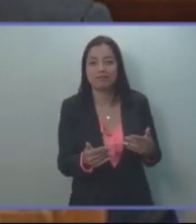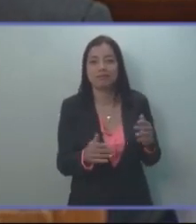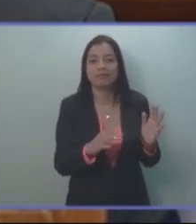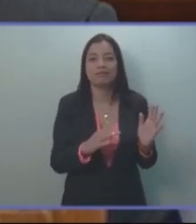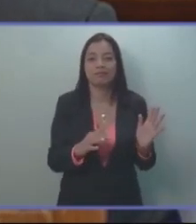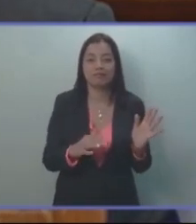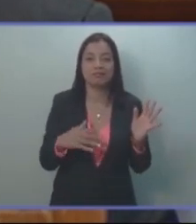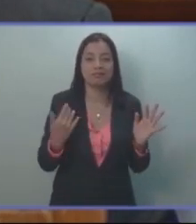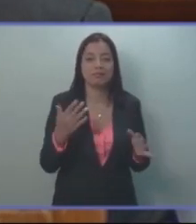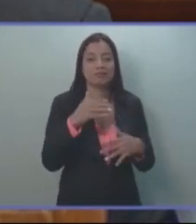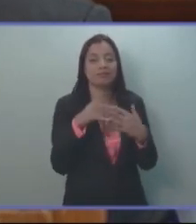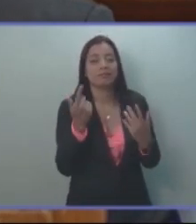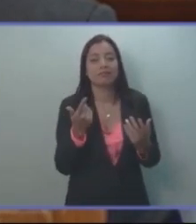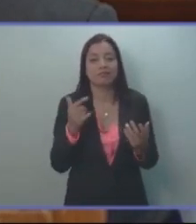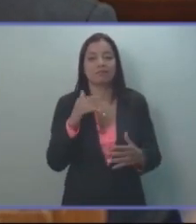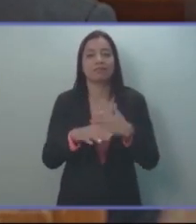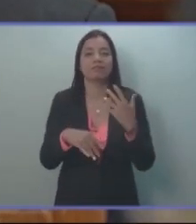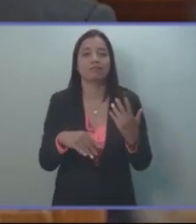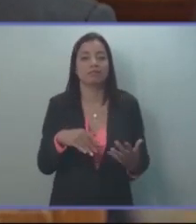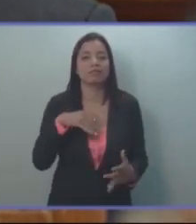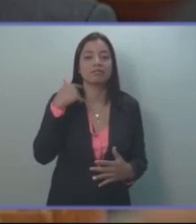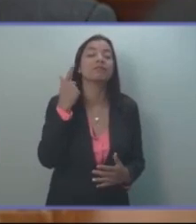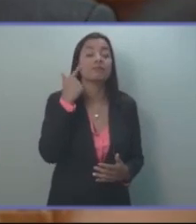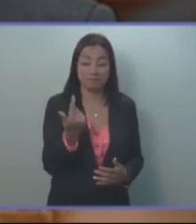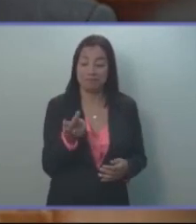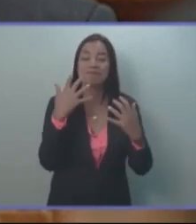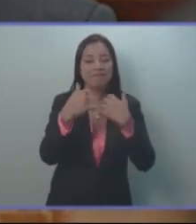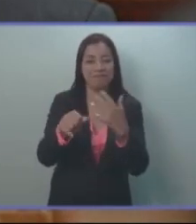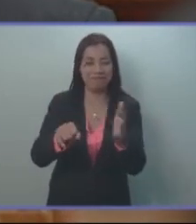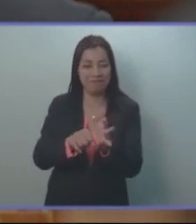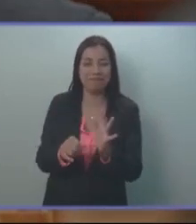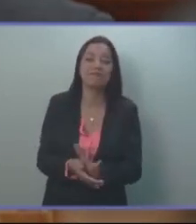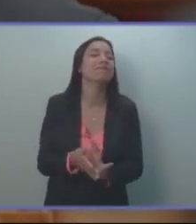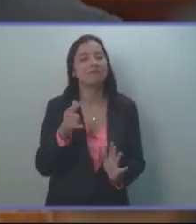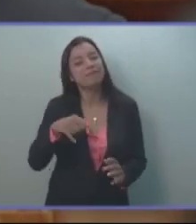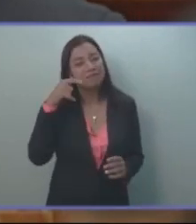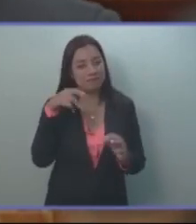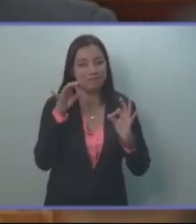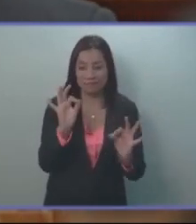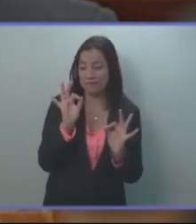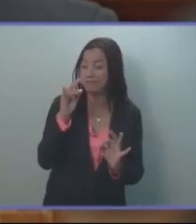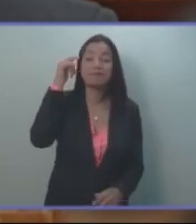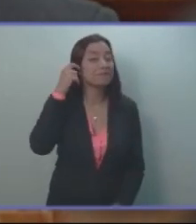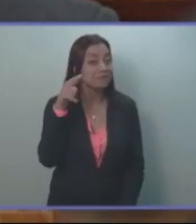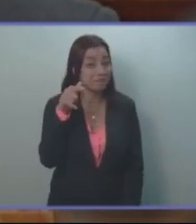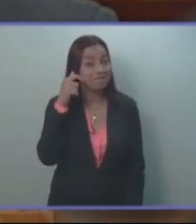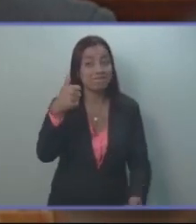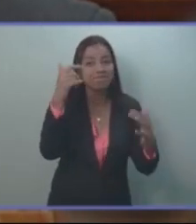ese apoyo que vamos a respaldar aquí en el Pleno Legislativo. Lo tienen bien merecido, estimados